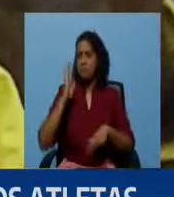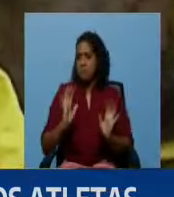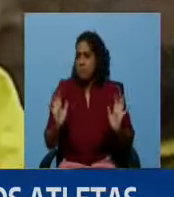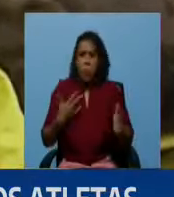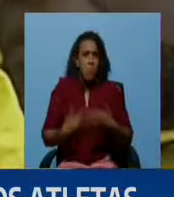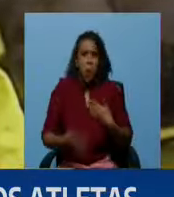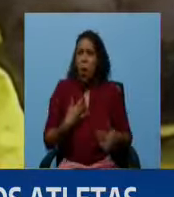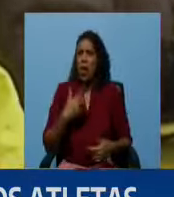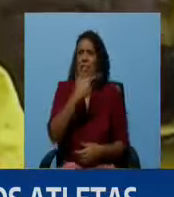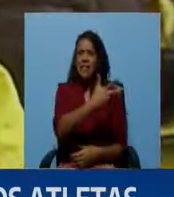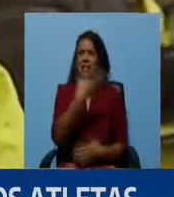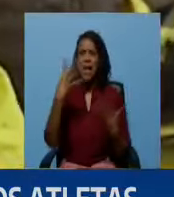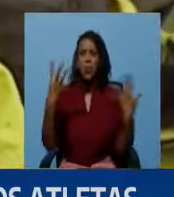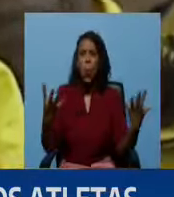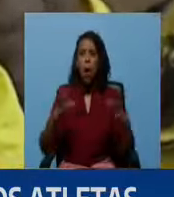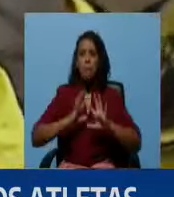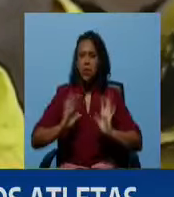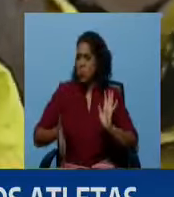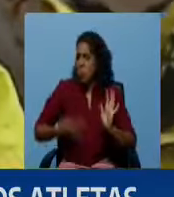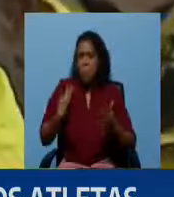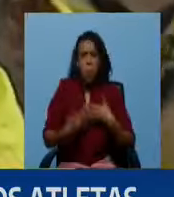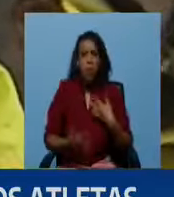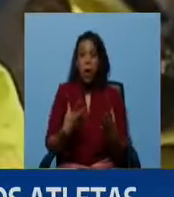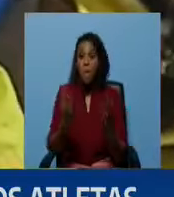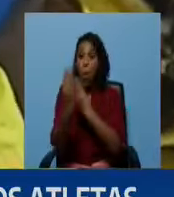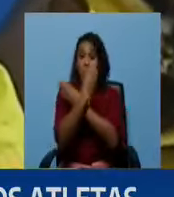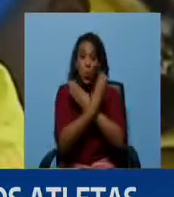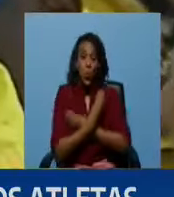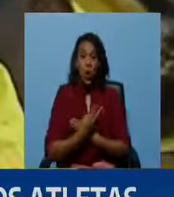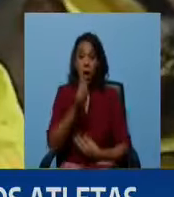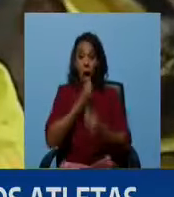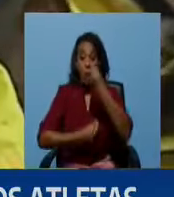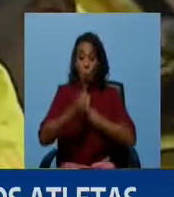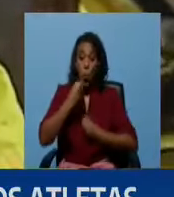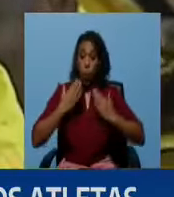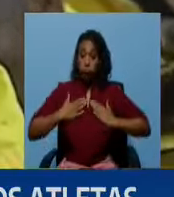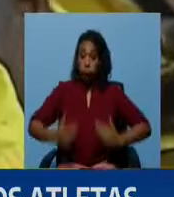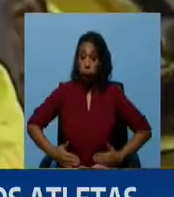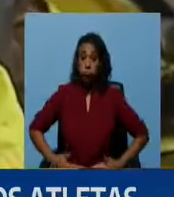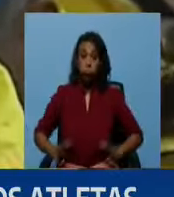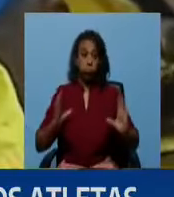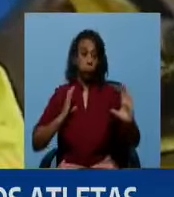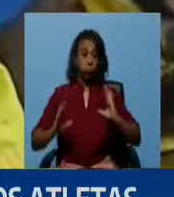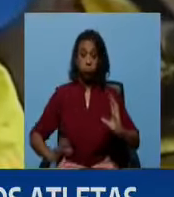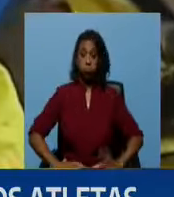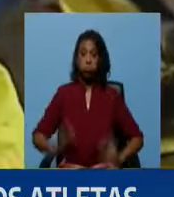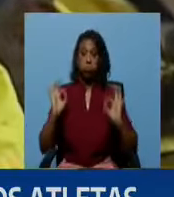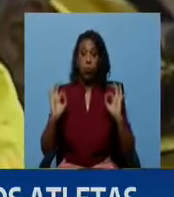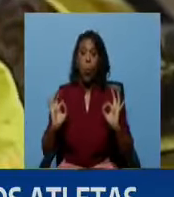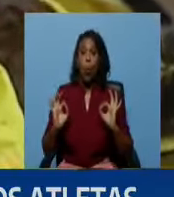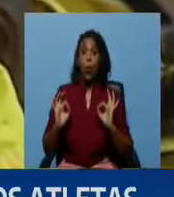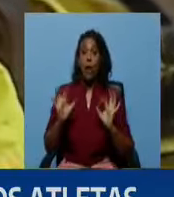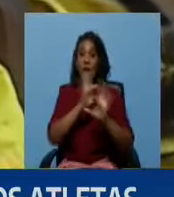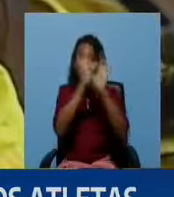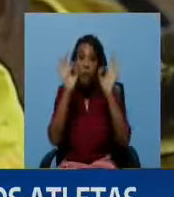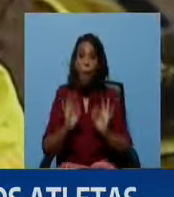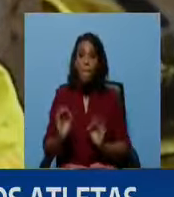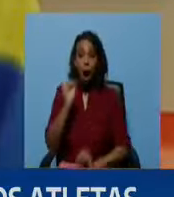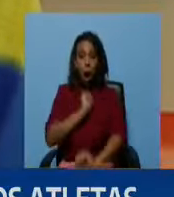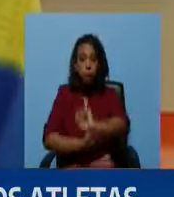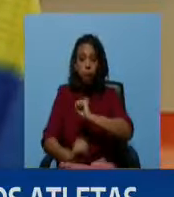¿Verdad? Estás rompiendo. Pues te cuidas, pues. Tiene tu mecanismo para